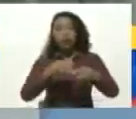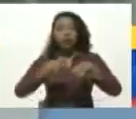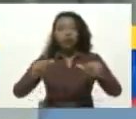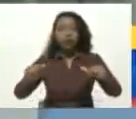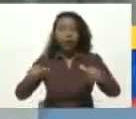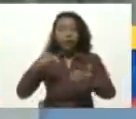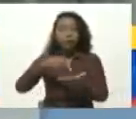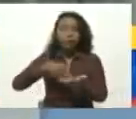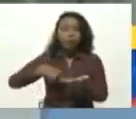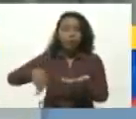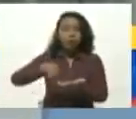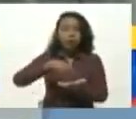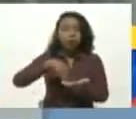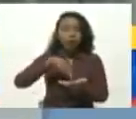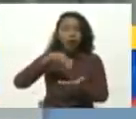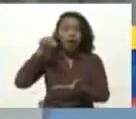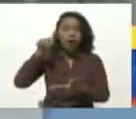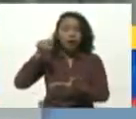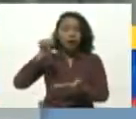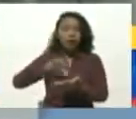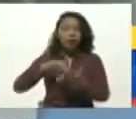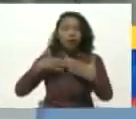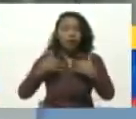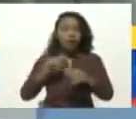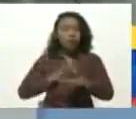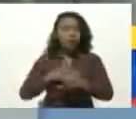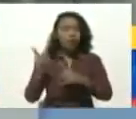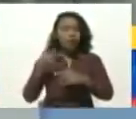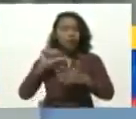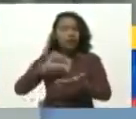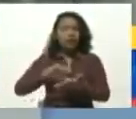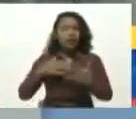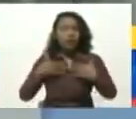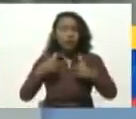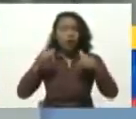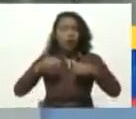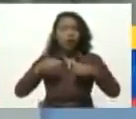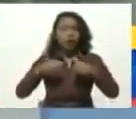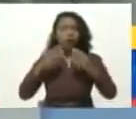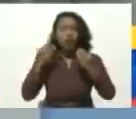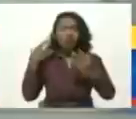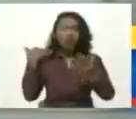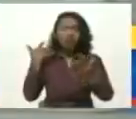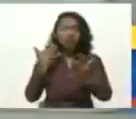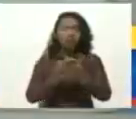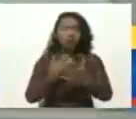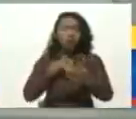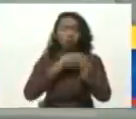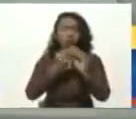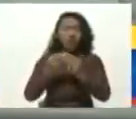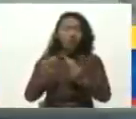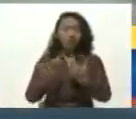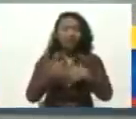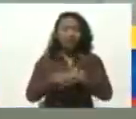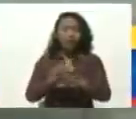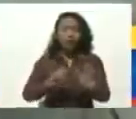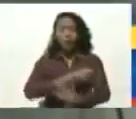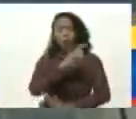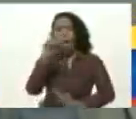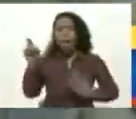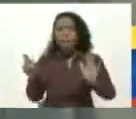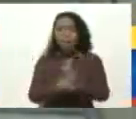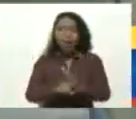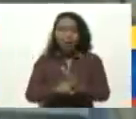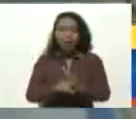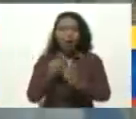punto y círculo, de este centro de salud. Porque este centro de salud, después de muchos años, lo hemos rehabilitado integralmente. Es decir, el